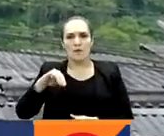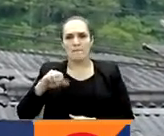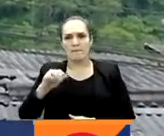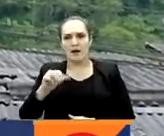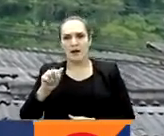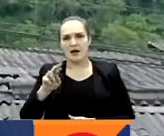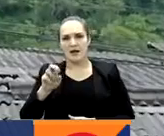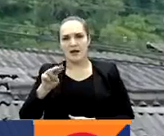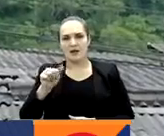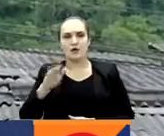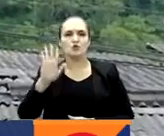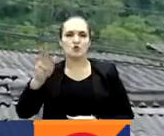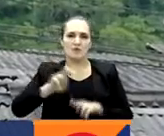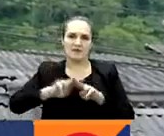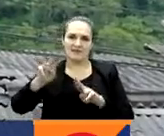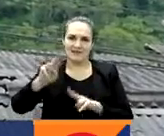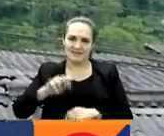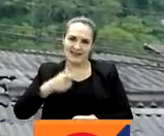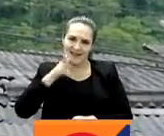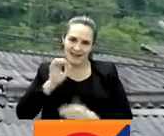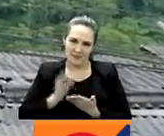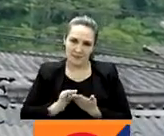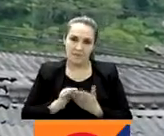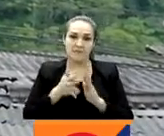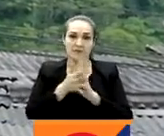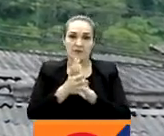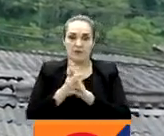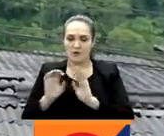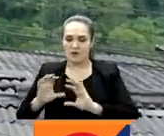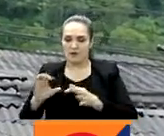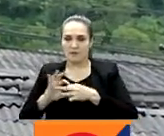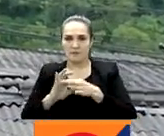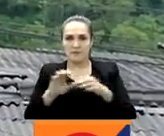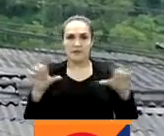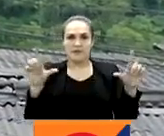departamento de Caldas. Radio Nacional de Colombia y RTVC Noticias conectados 24/7.